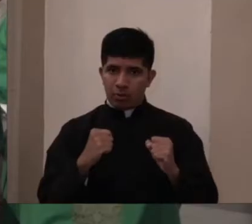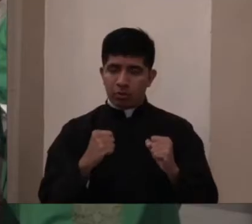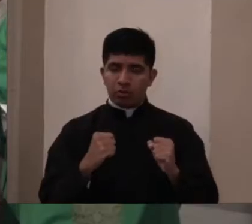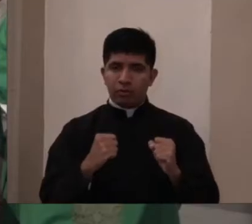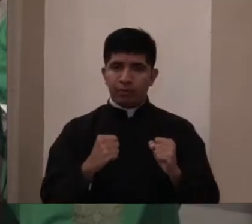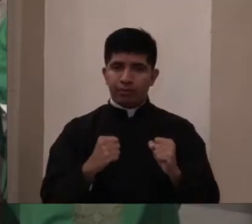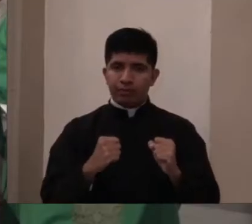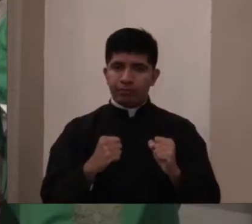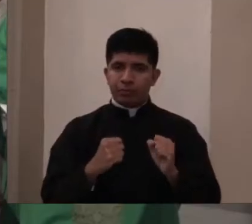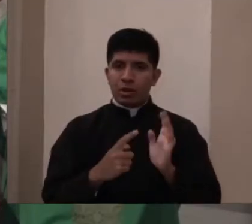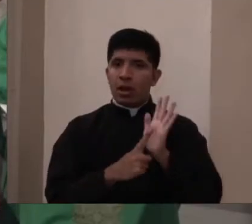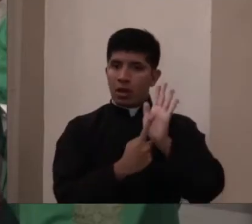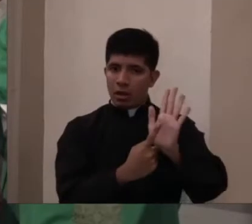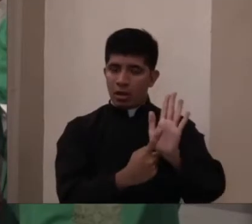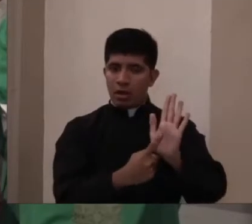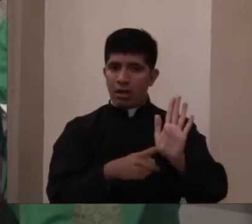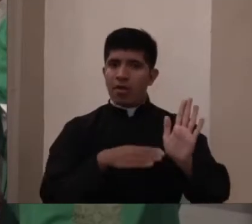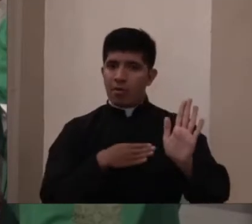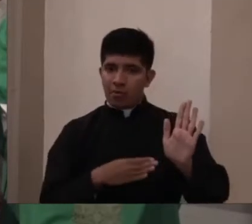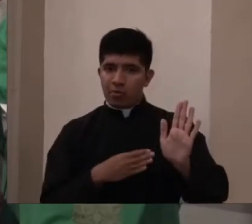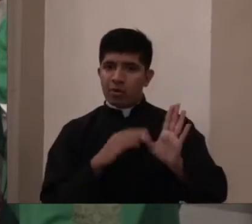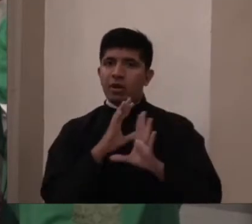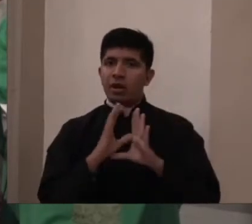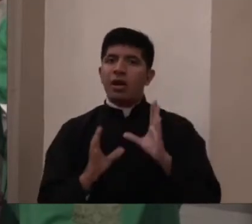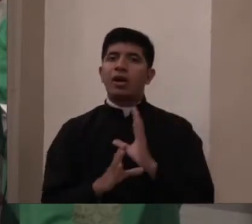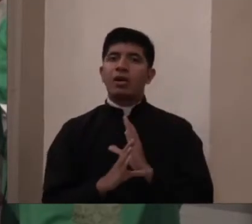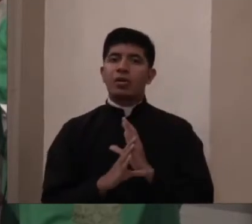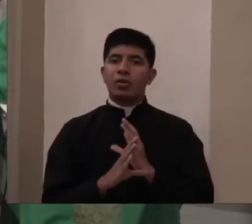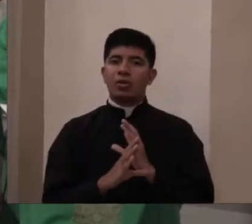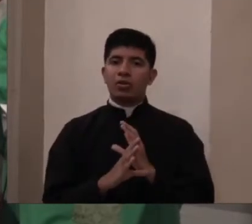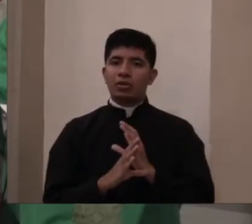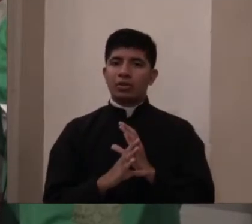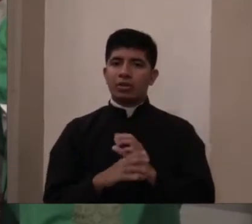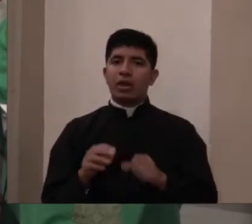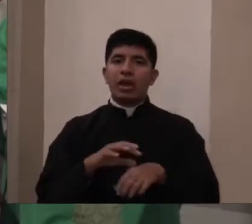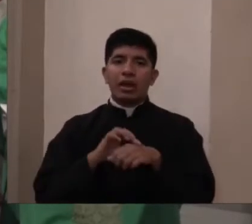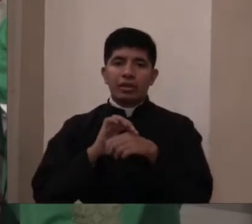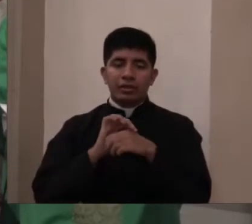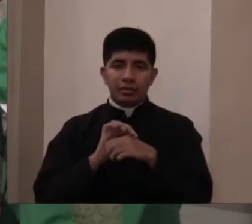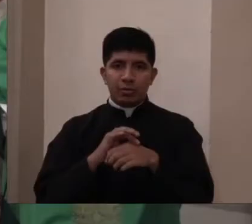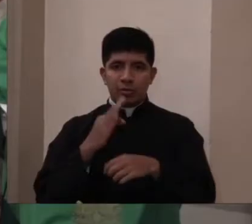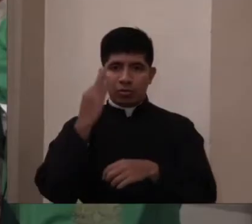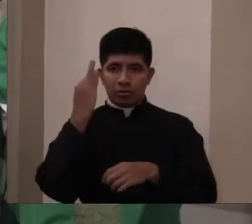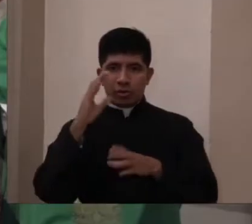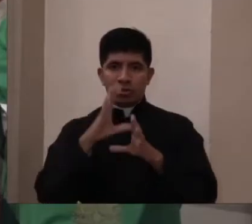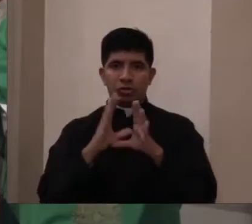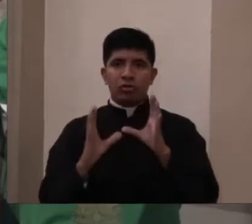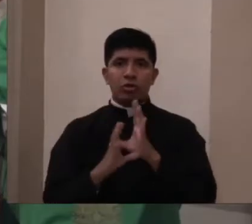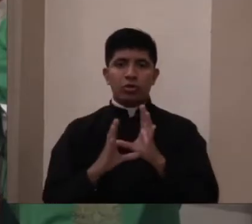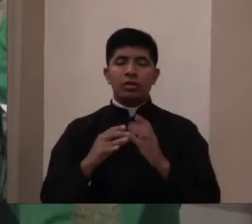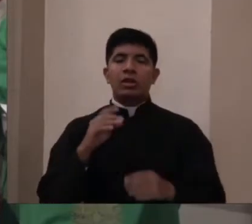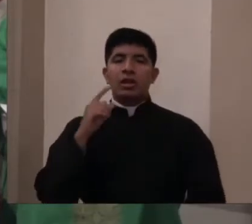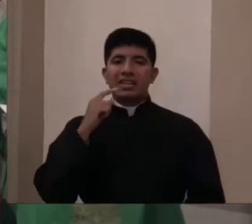un buen testimonio. Estos tres elementos entonces, los